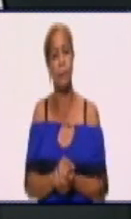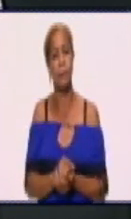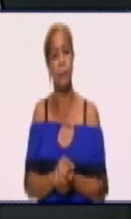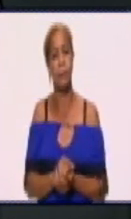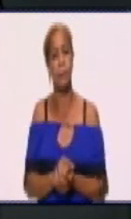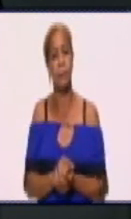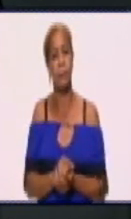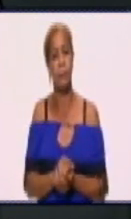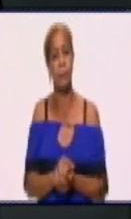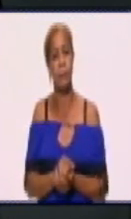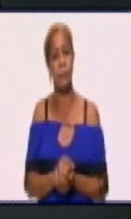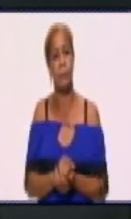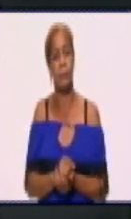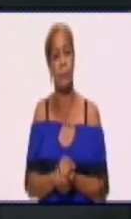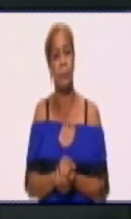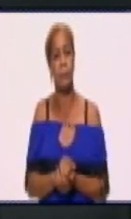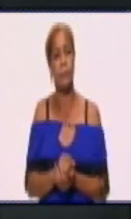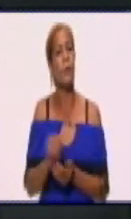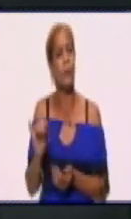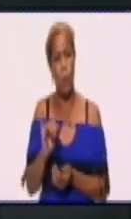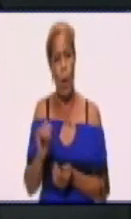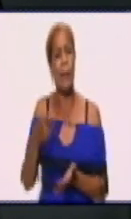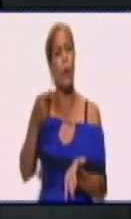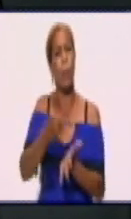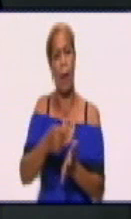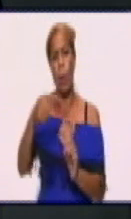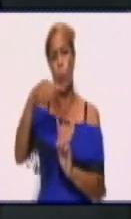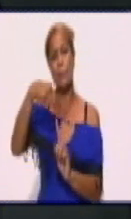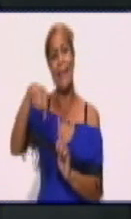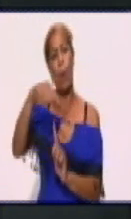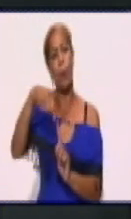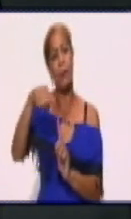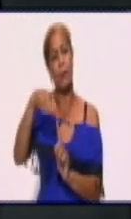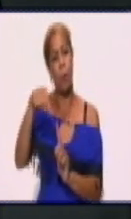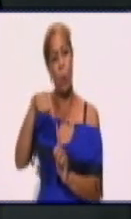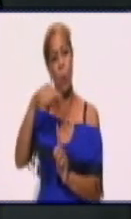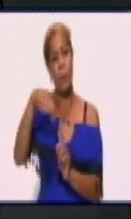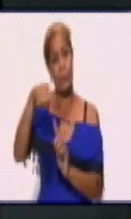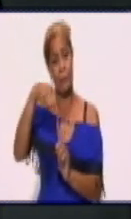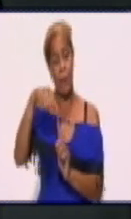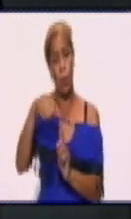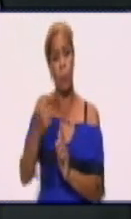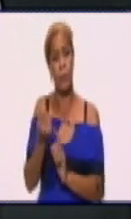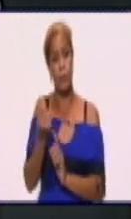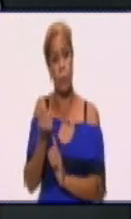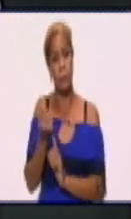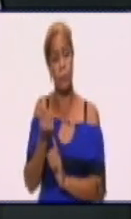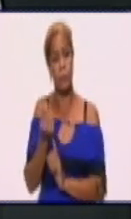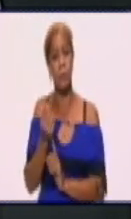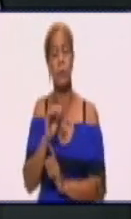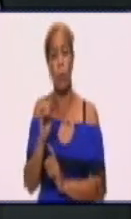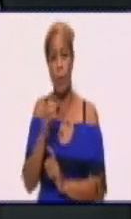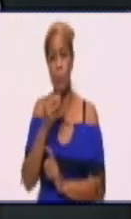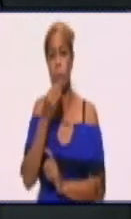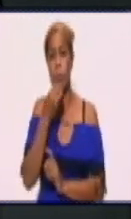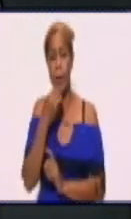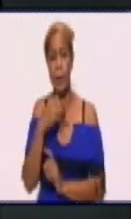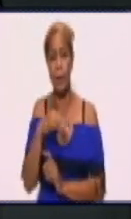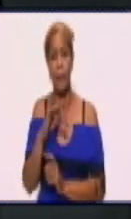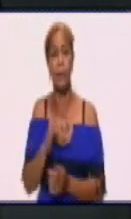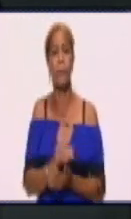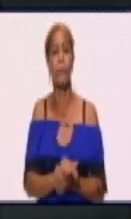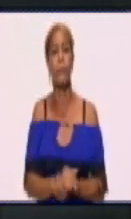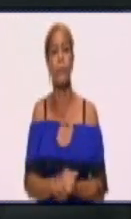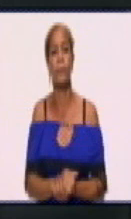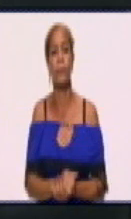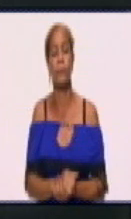de los libros se pueden consultar los giros los giros de correos y los postales se puede concentrarme en el estado en que está una tarjeta que se